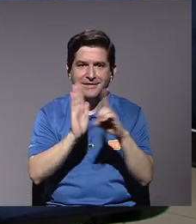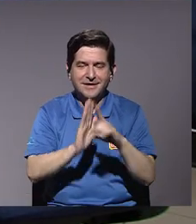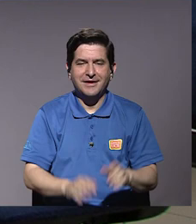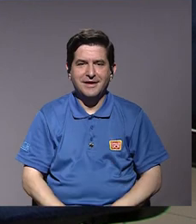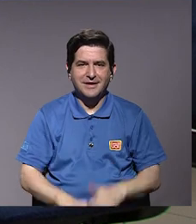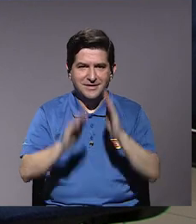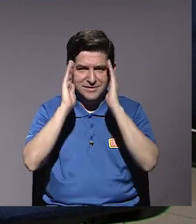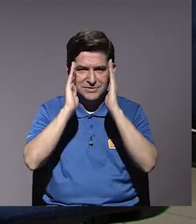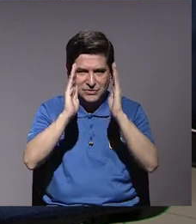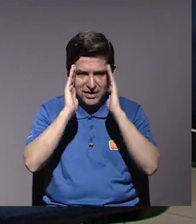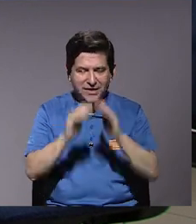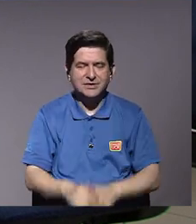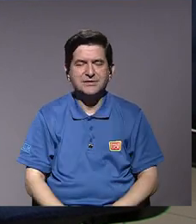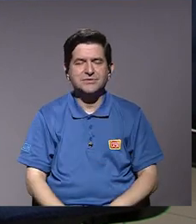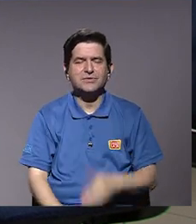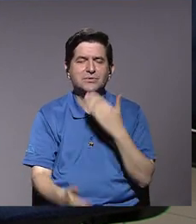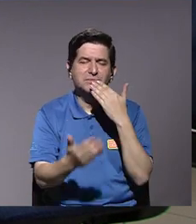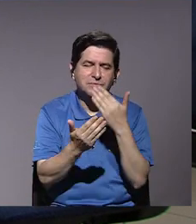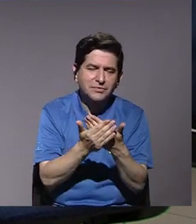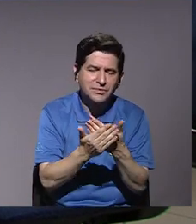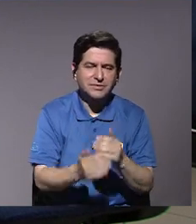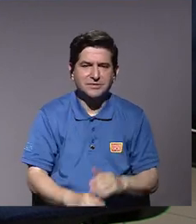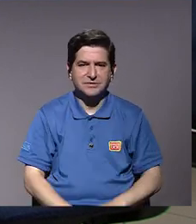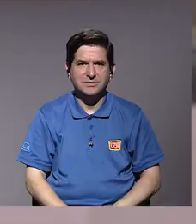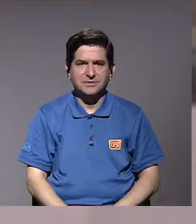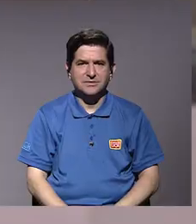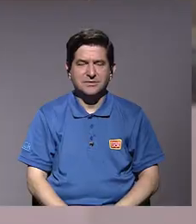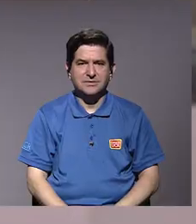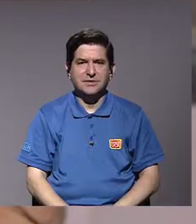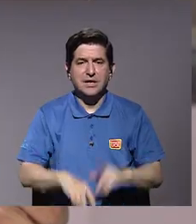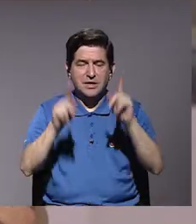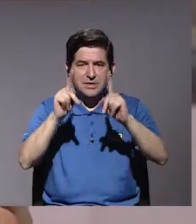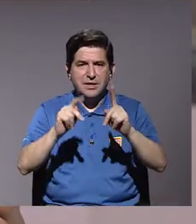tienen derechos a ser atendidos de una forma cordial,